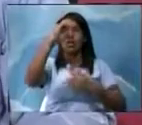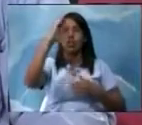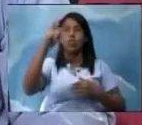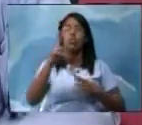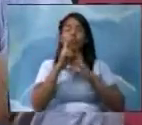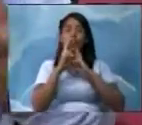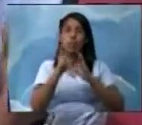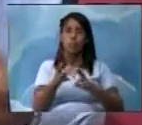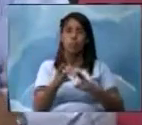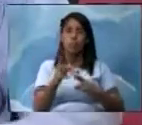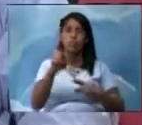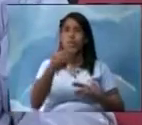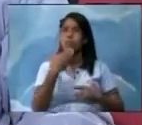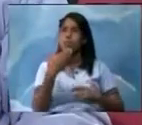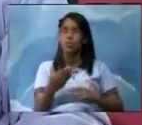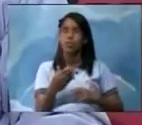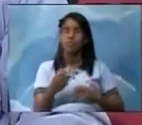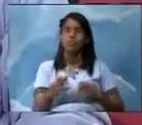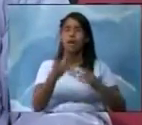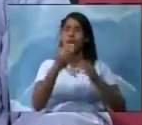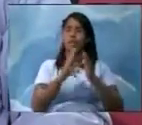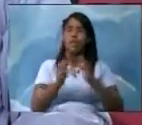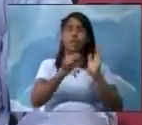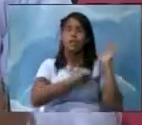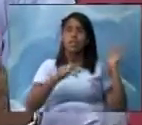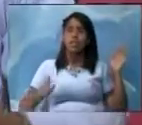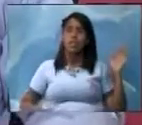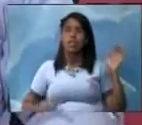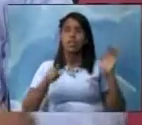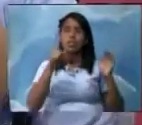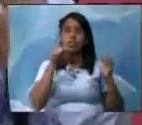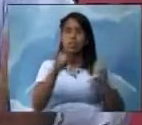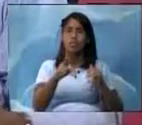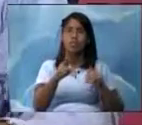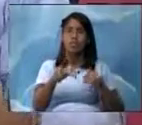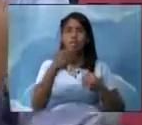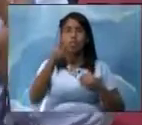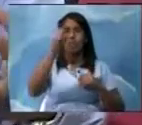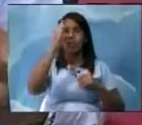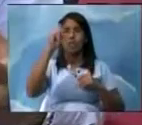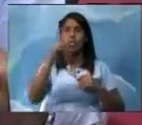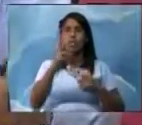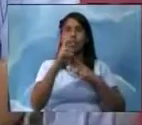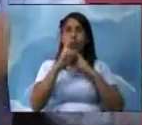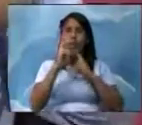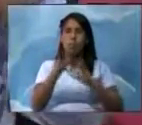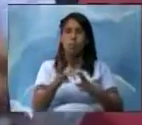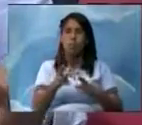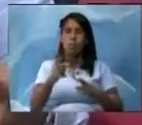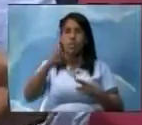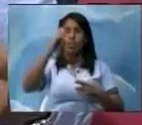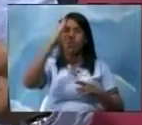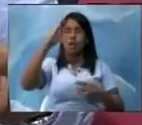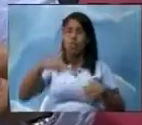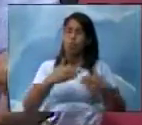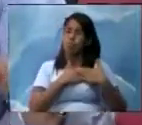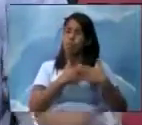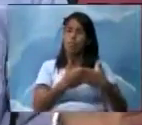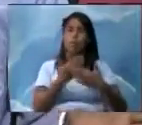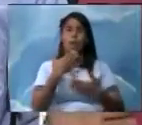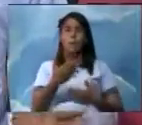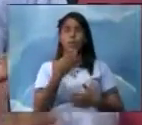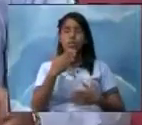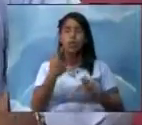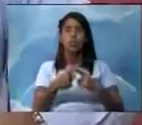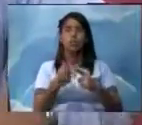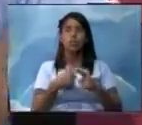responde has pedido una petición al señor y luego de que Dios te responde luego que Dios Conce la petición